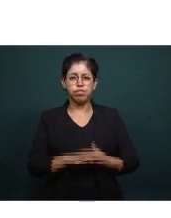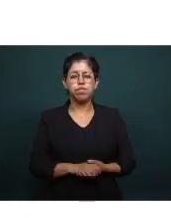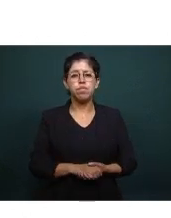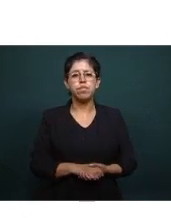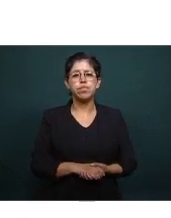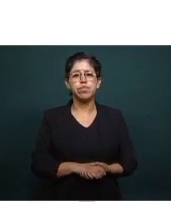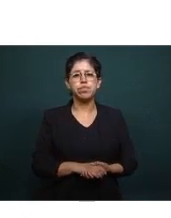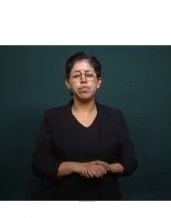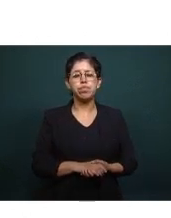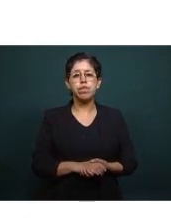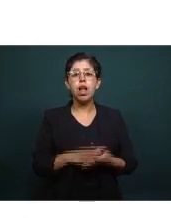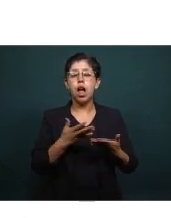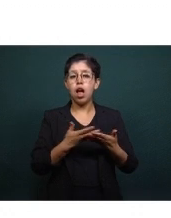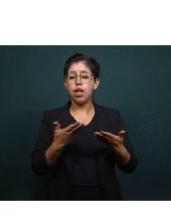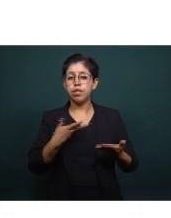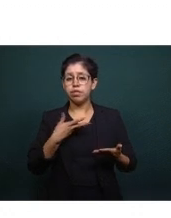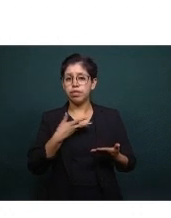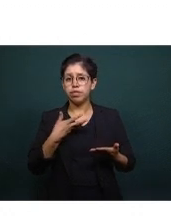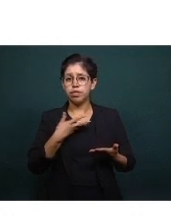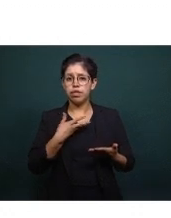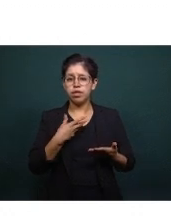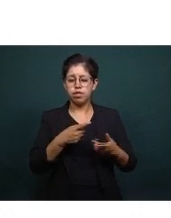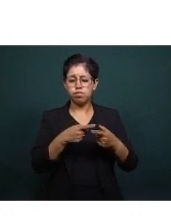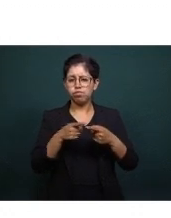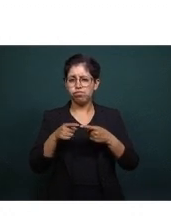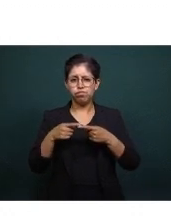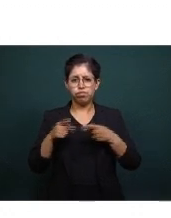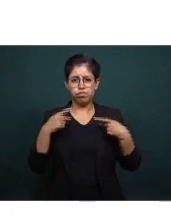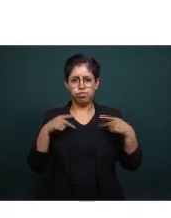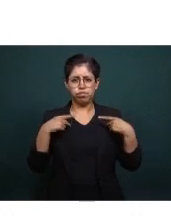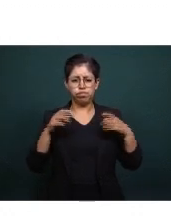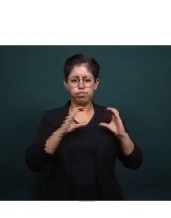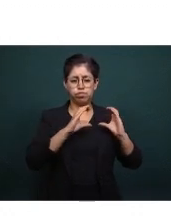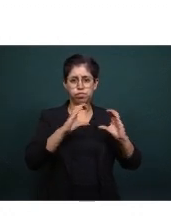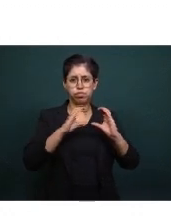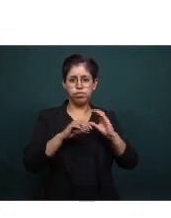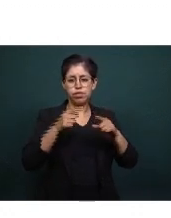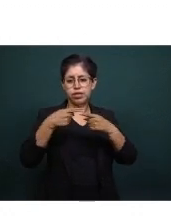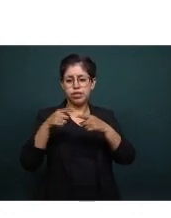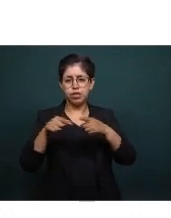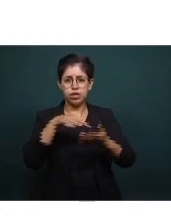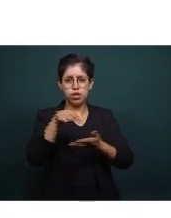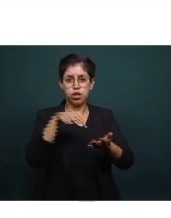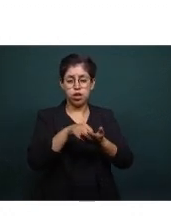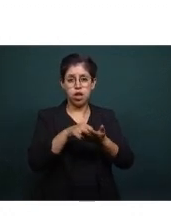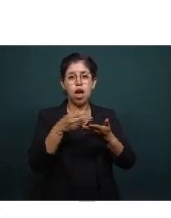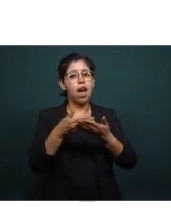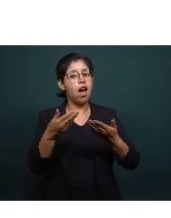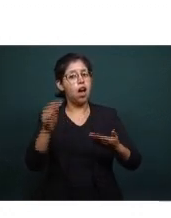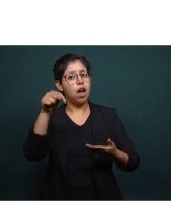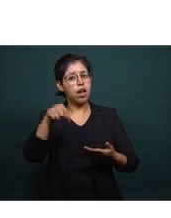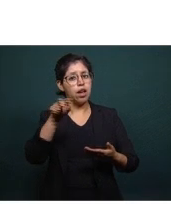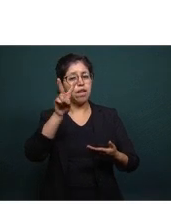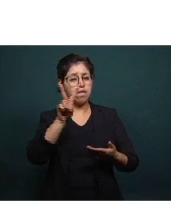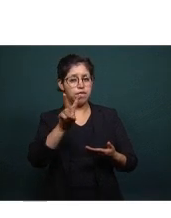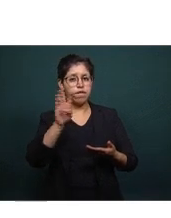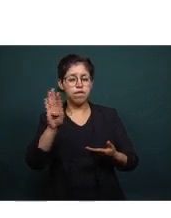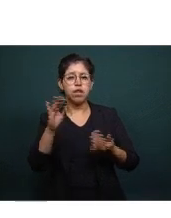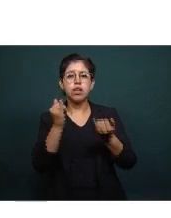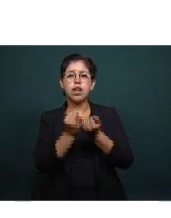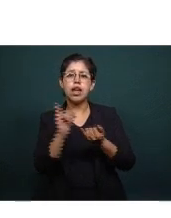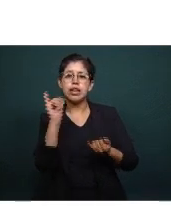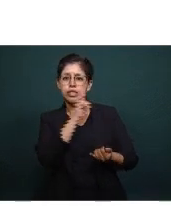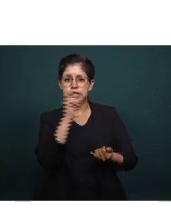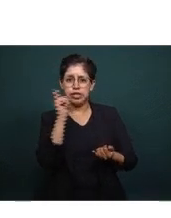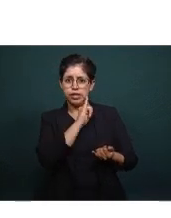elementos y a partir de hoy habrá un incremento aquí en Valle de Bravo y en Ixtapa de la Sal. Este